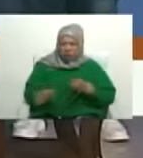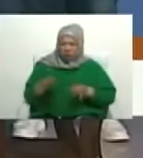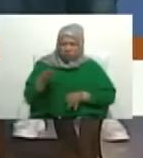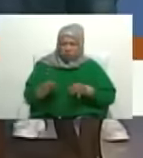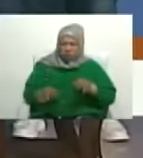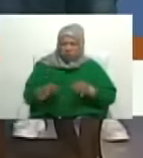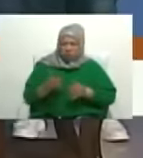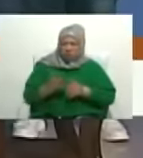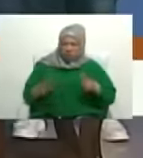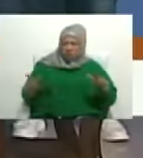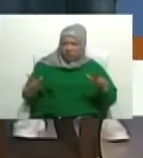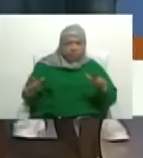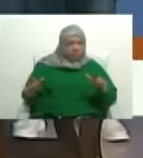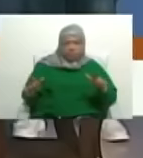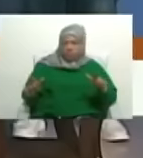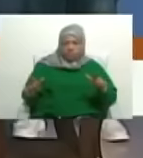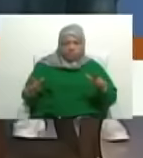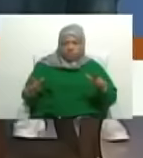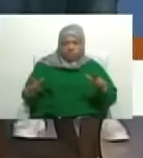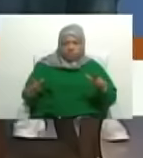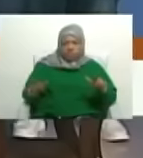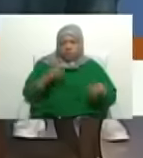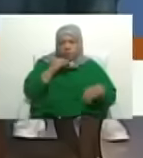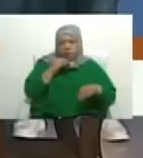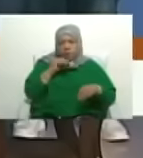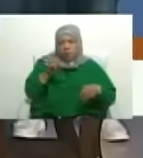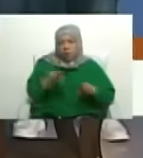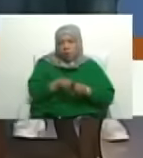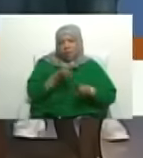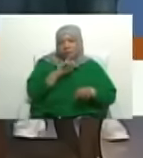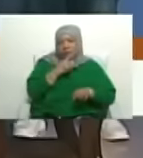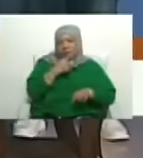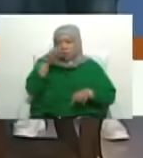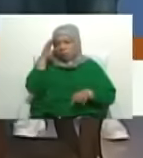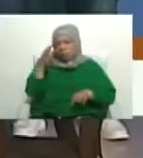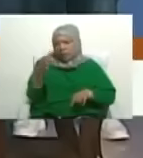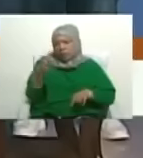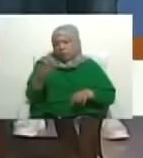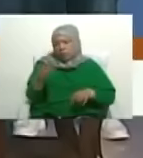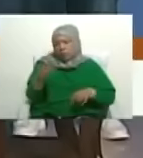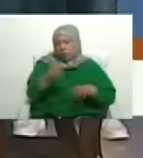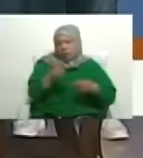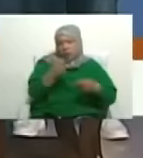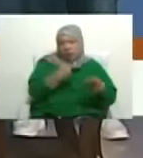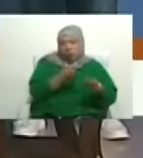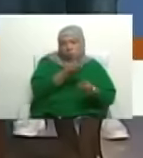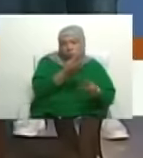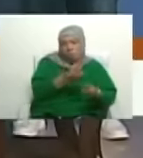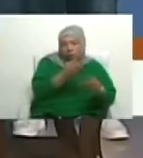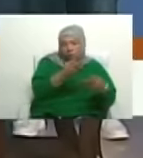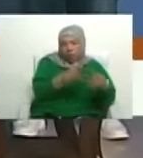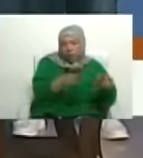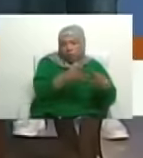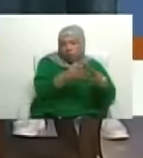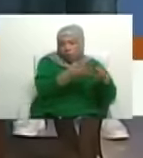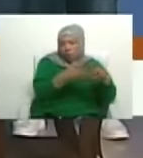Libre y justo es permitir que se vendan secretos militares de Venezuela a países con gobiernos hostiles a Venezuela. Eso es libre y